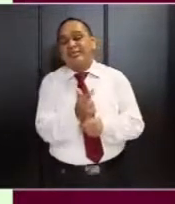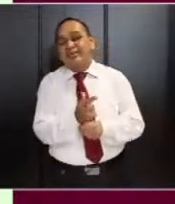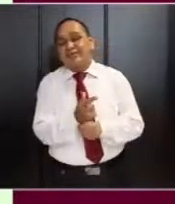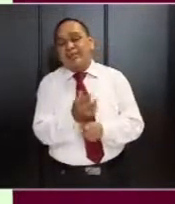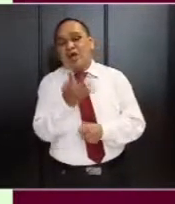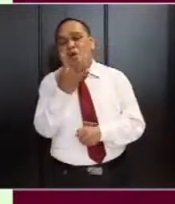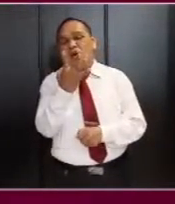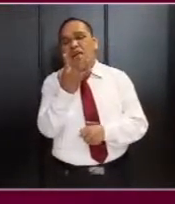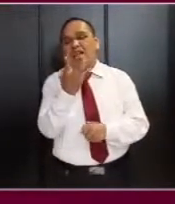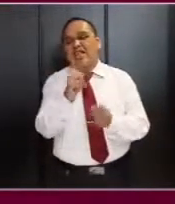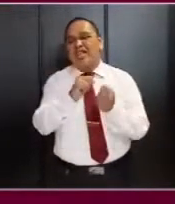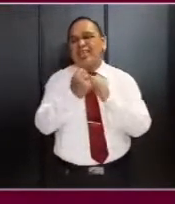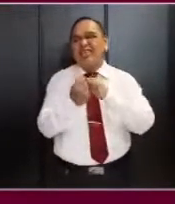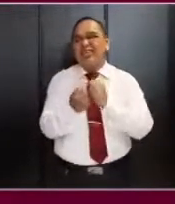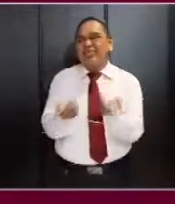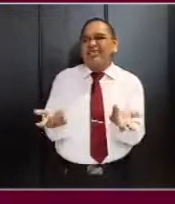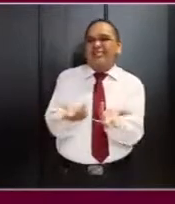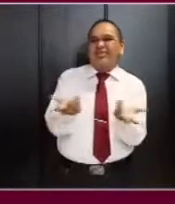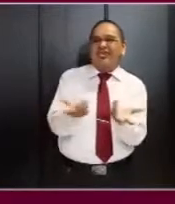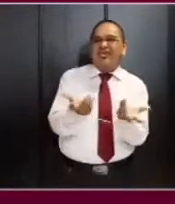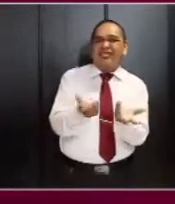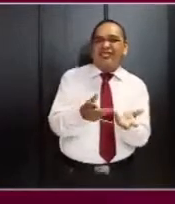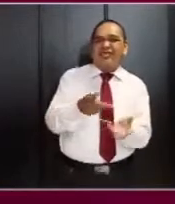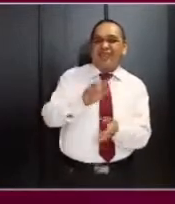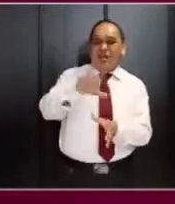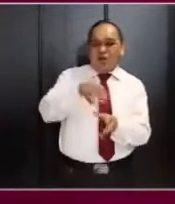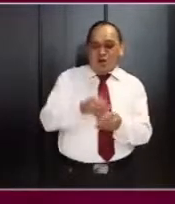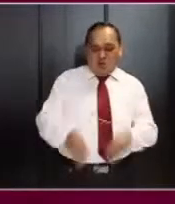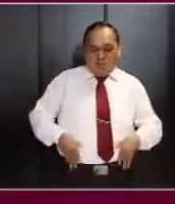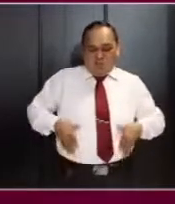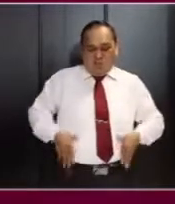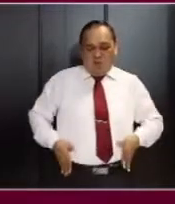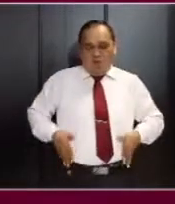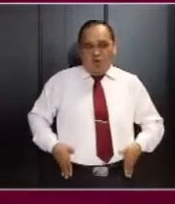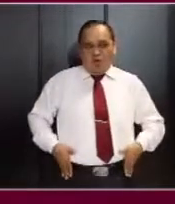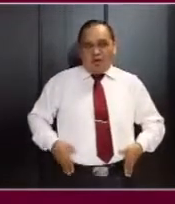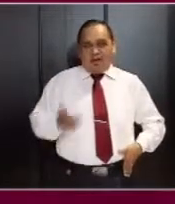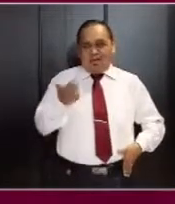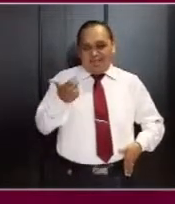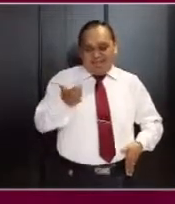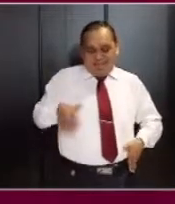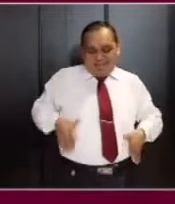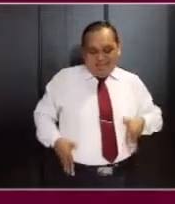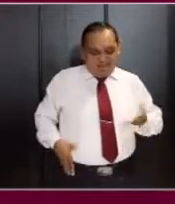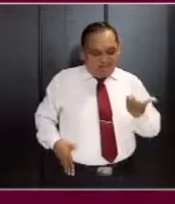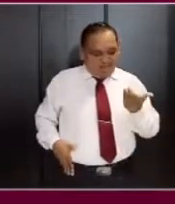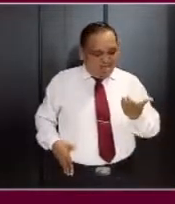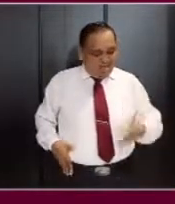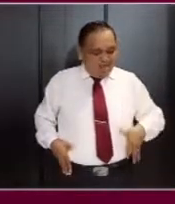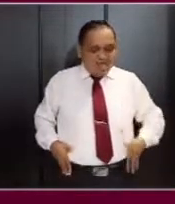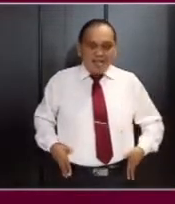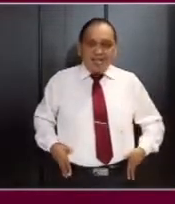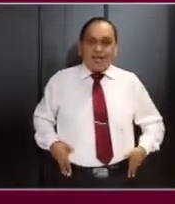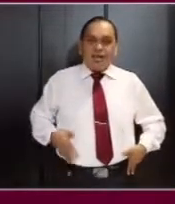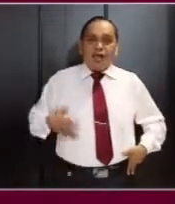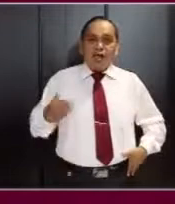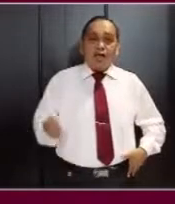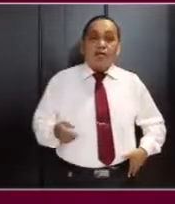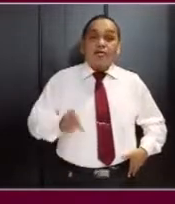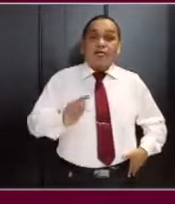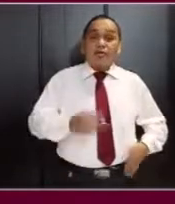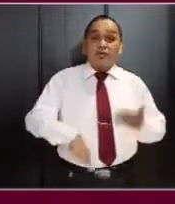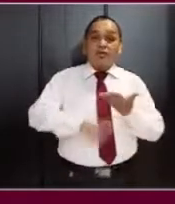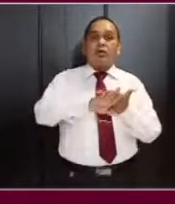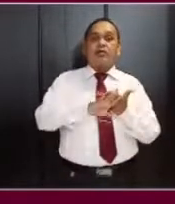a la 4T. No tiene vergüenza, claro, si se está llevando todo Campeche, todo el dinero, y todavía se dice